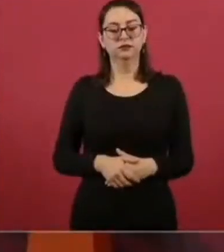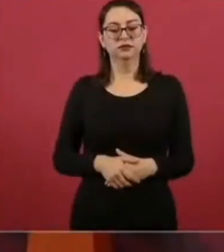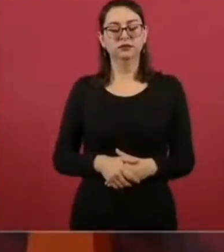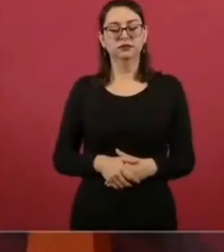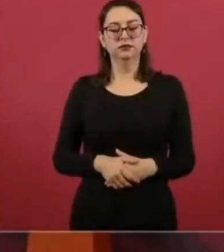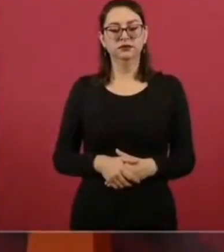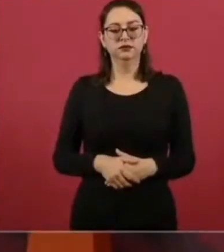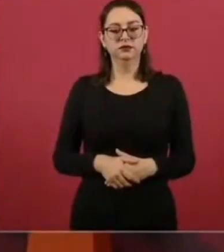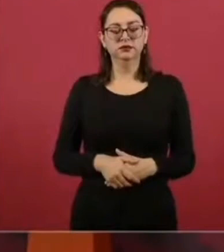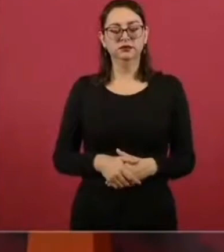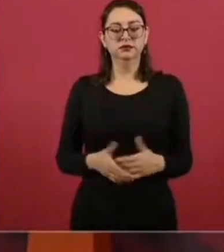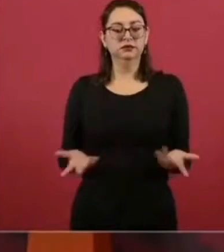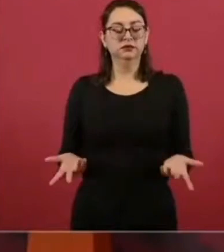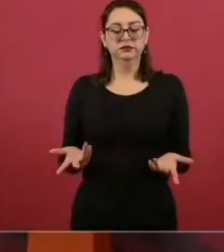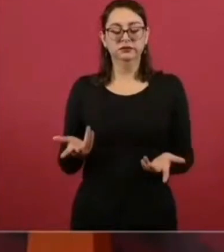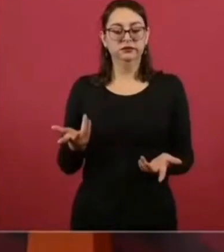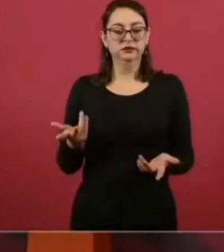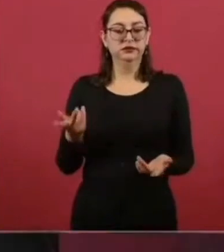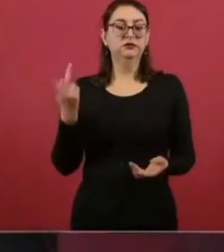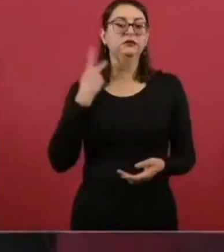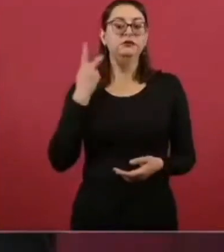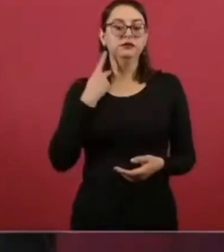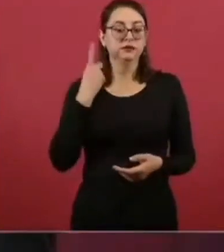política sea nada más eficacia.